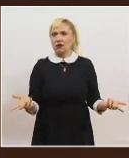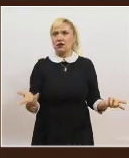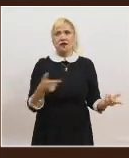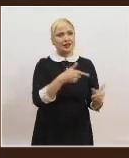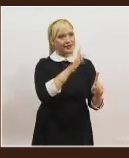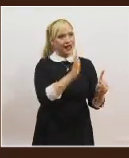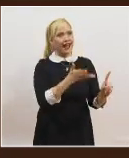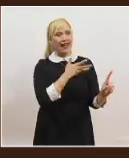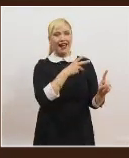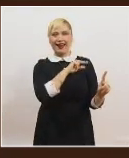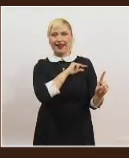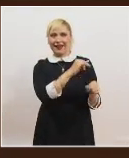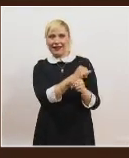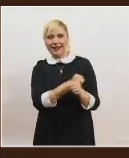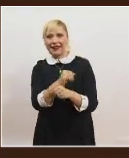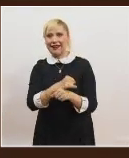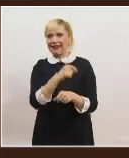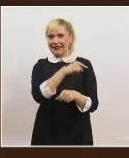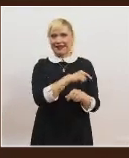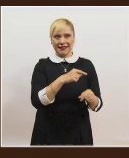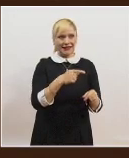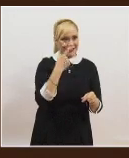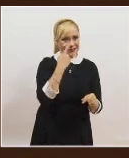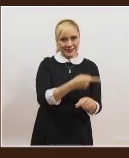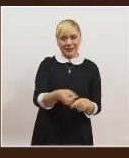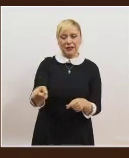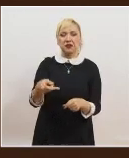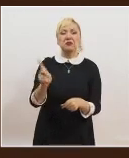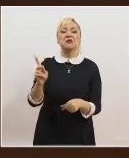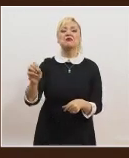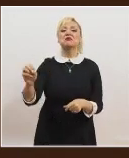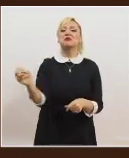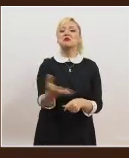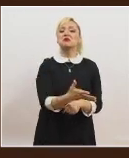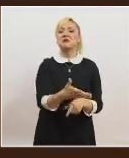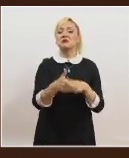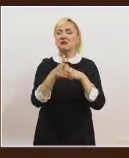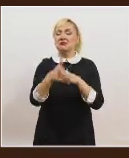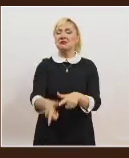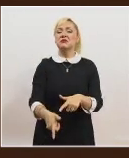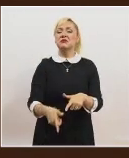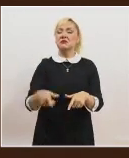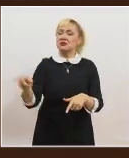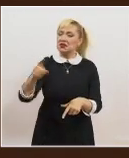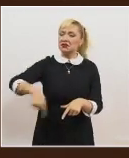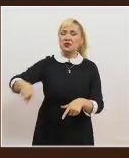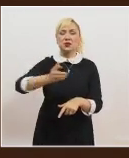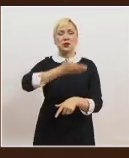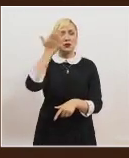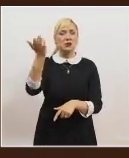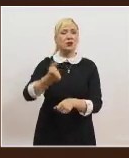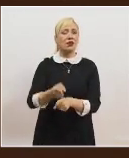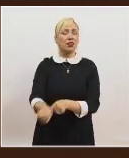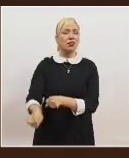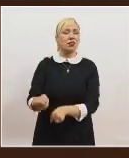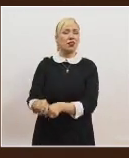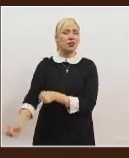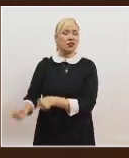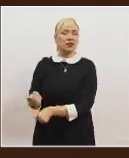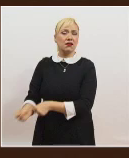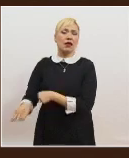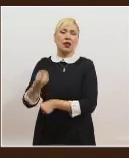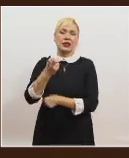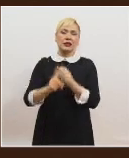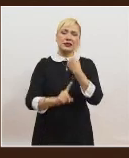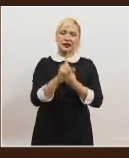eso ha revertido muchas de las formas en las que operan o seguían operando anteriormente las unidades, y eso nos lleva a uno de los